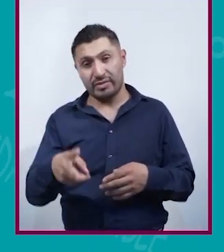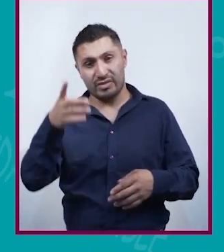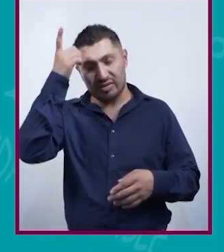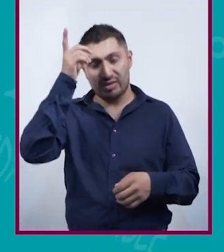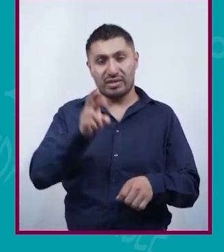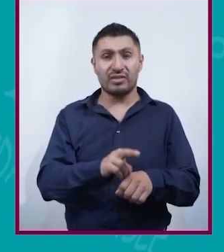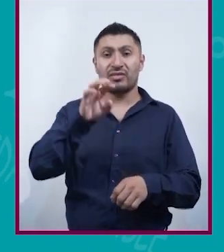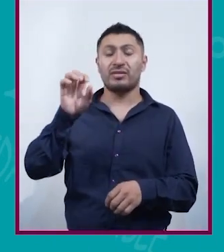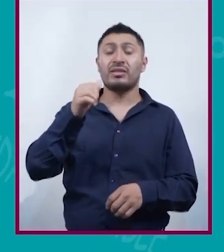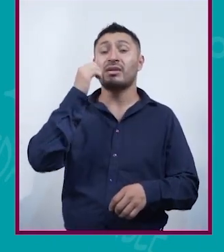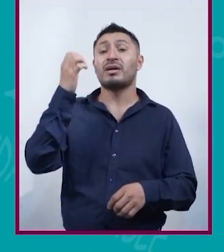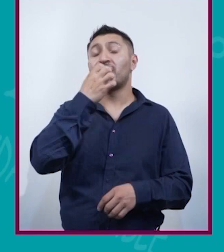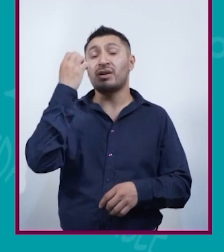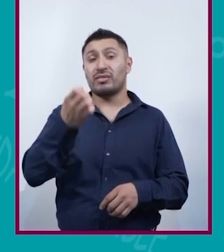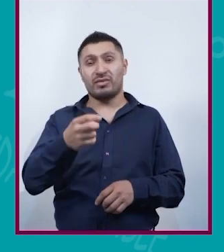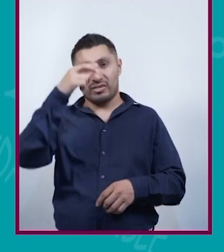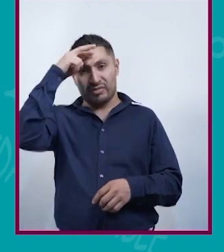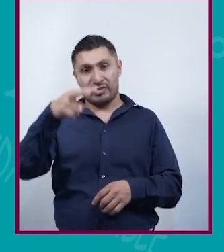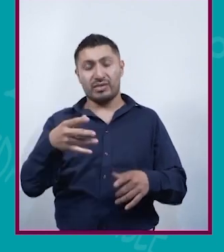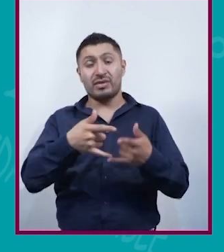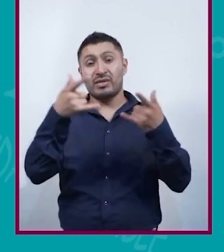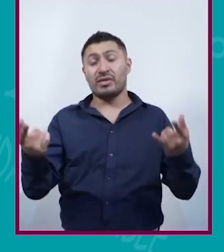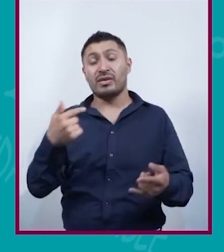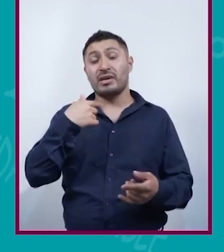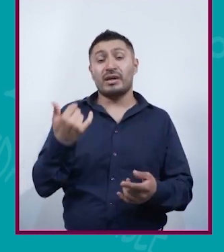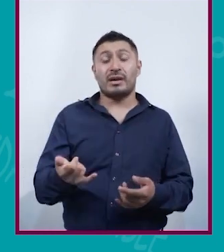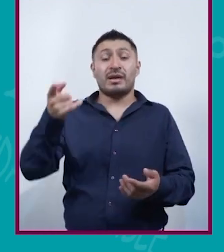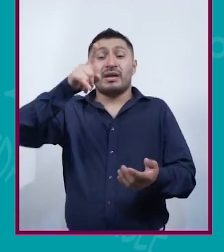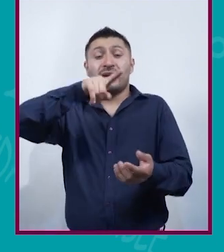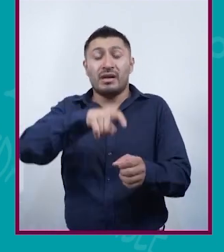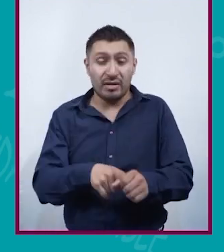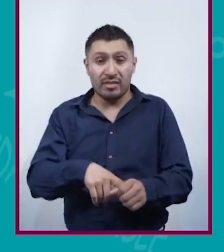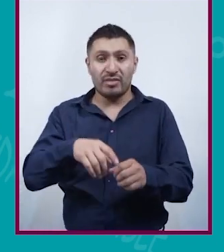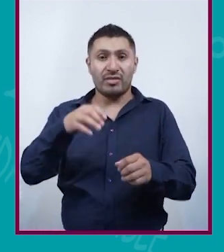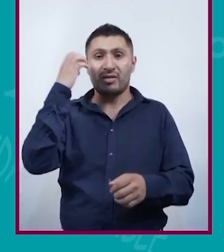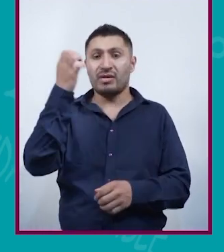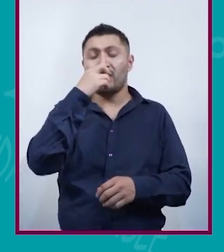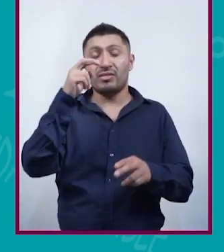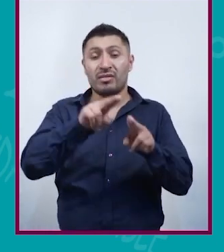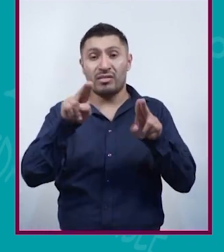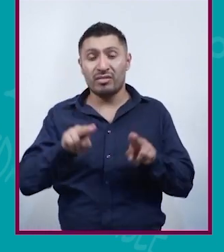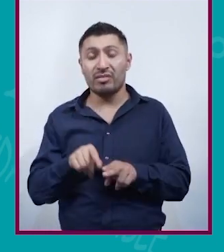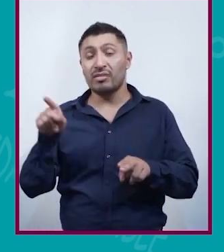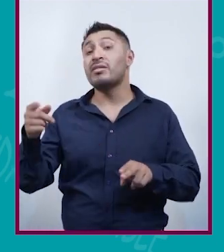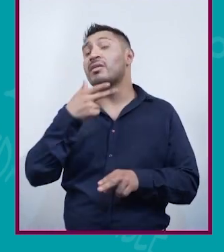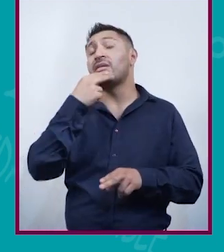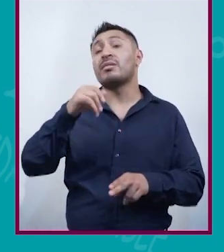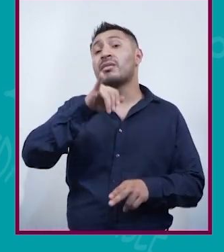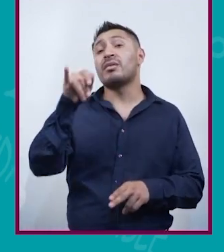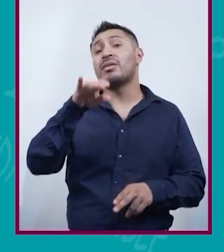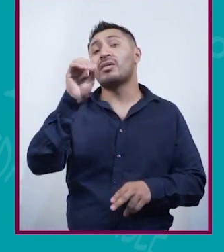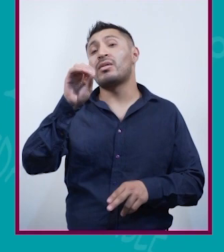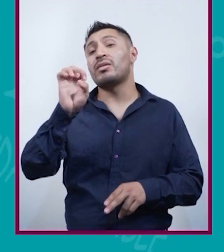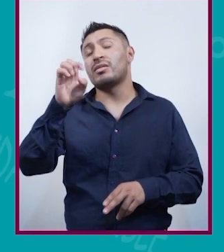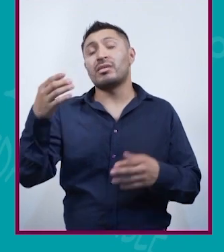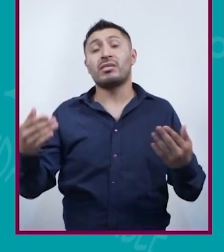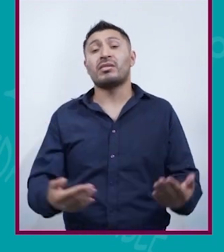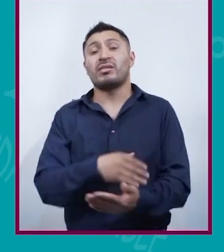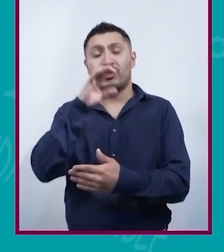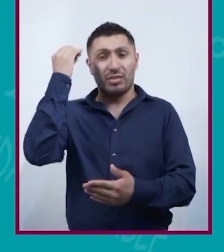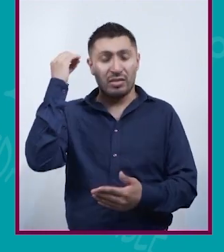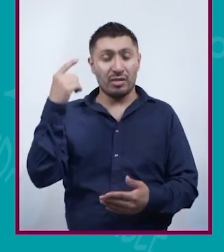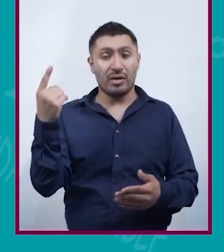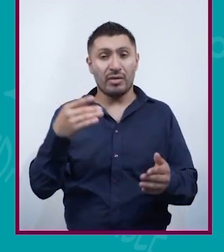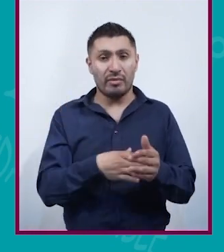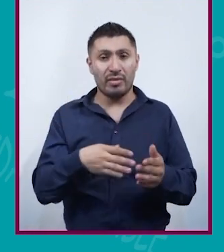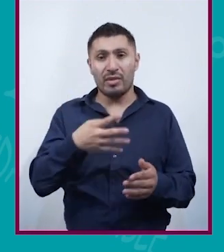México, director de la Academia Mexicana de la Historia y miembro del Colegio Nacional. José Vasconcelos nació en